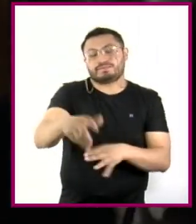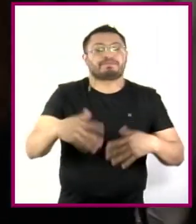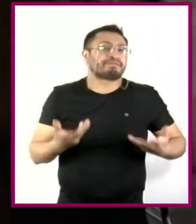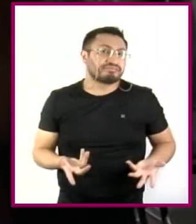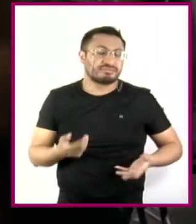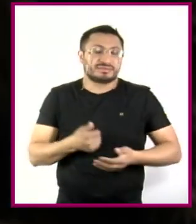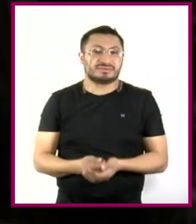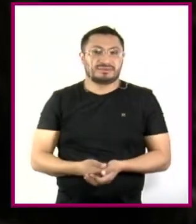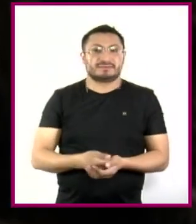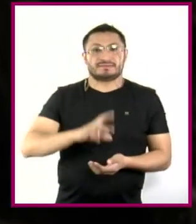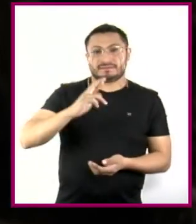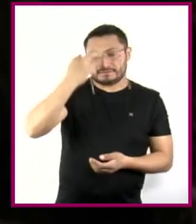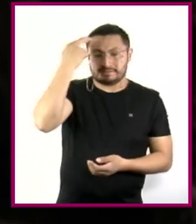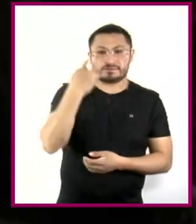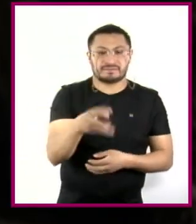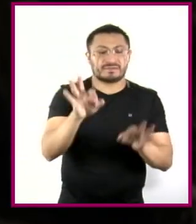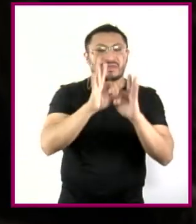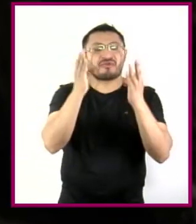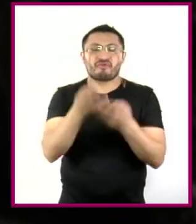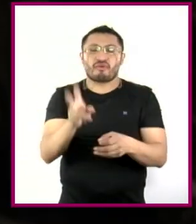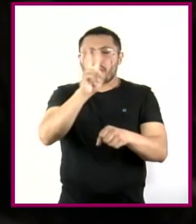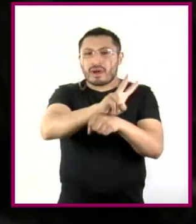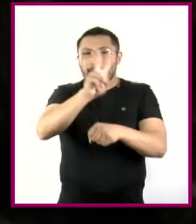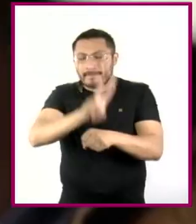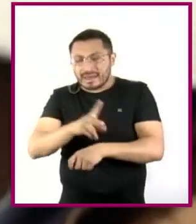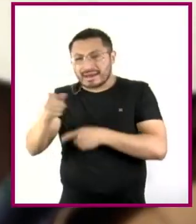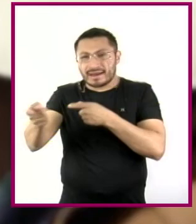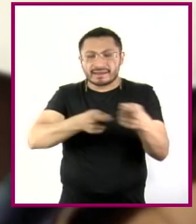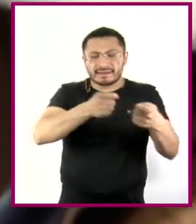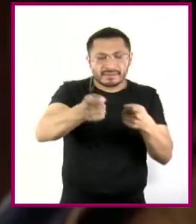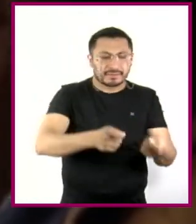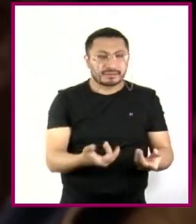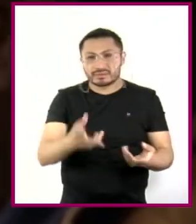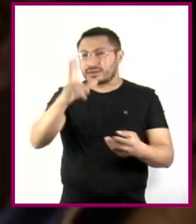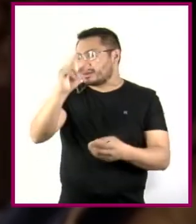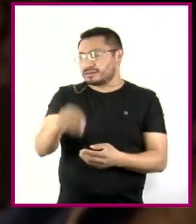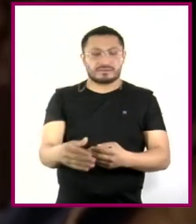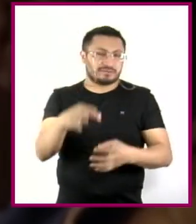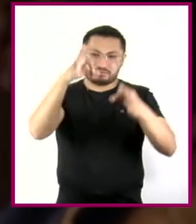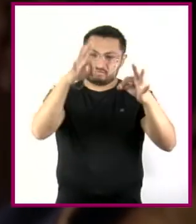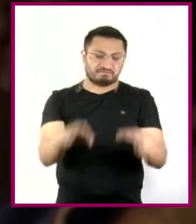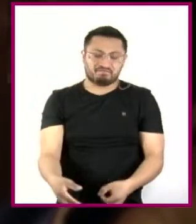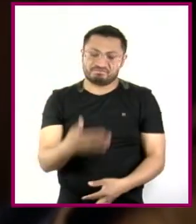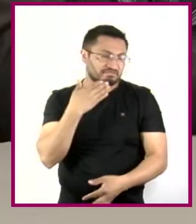los mecanismos de vigilancia y de control de la contaminación no siempre son muy